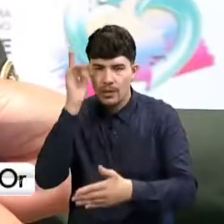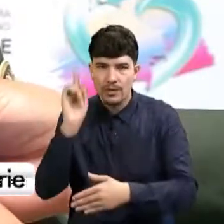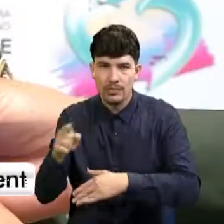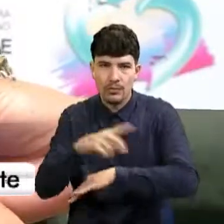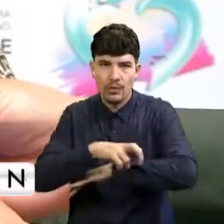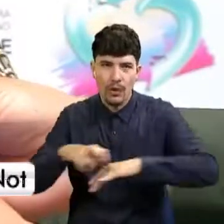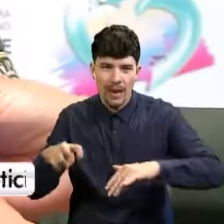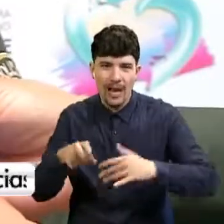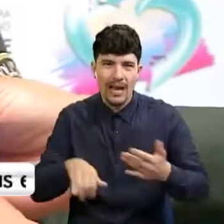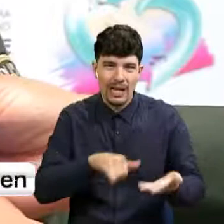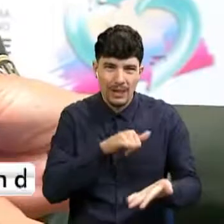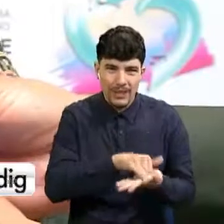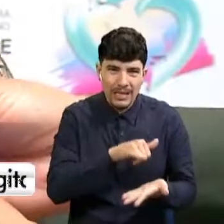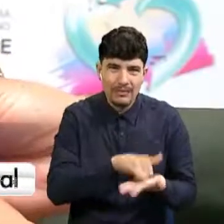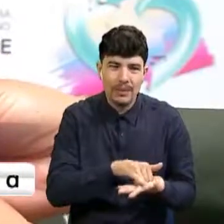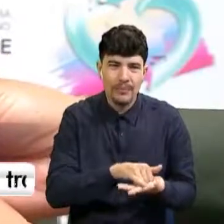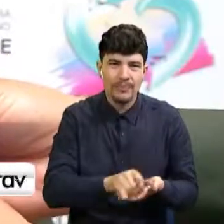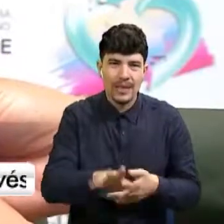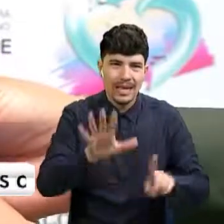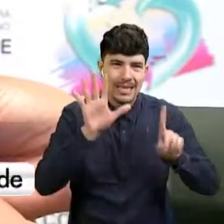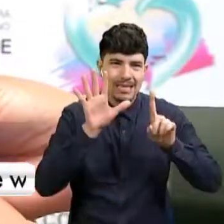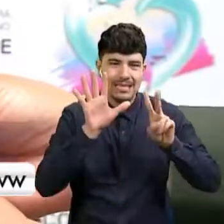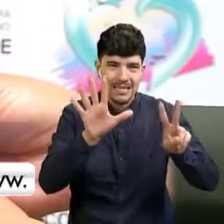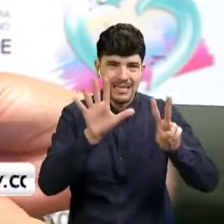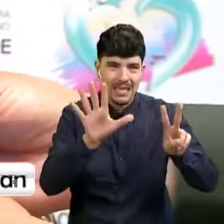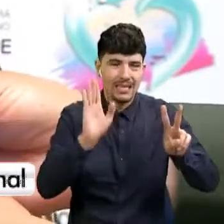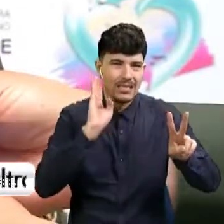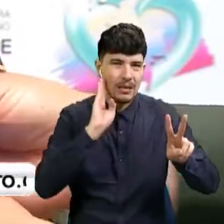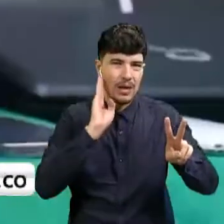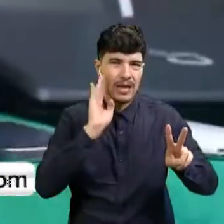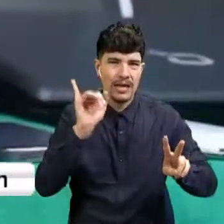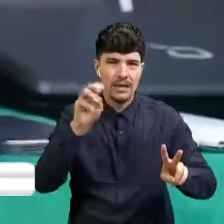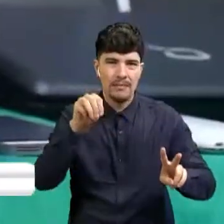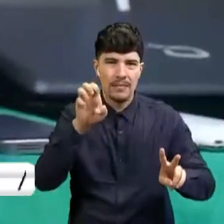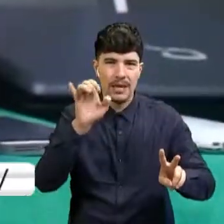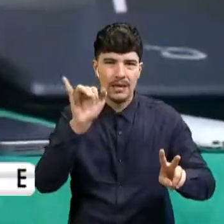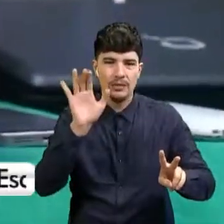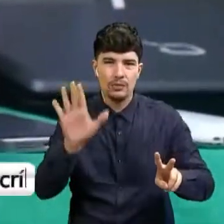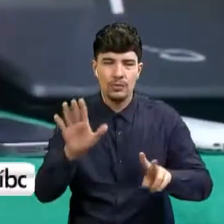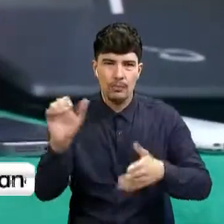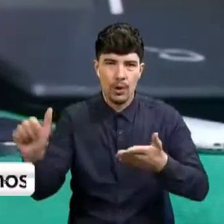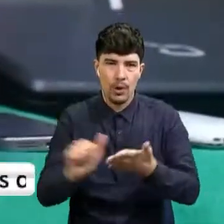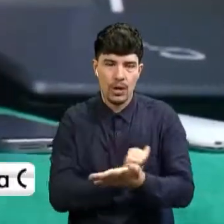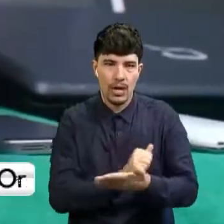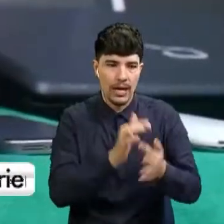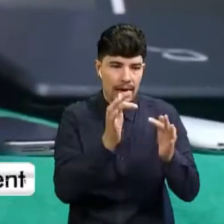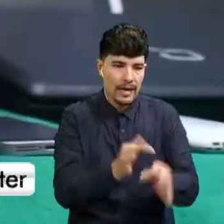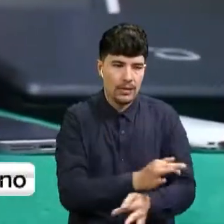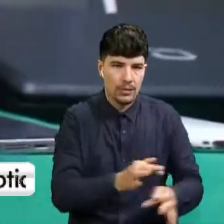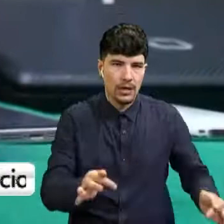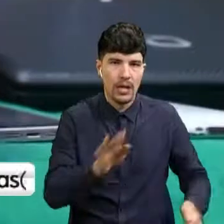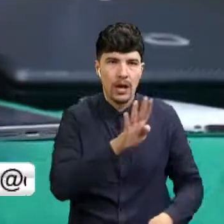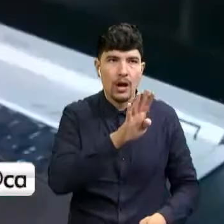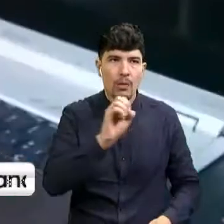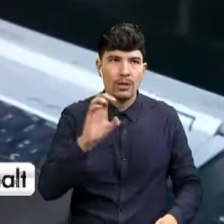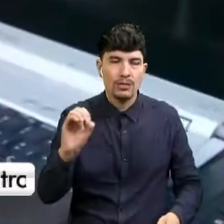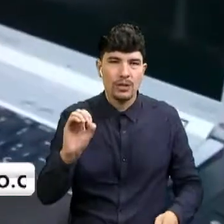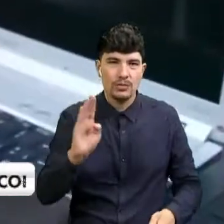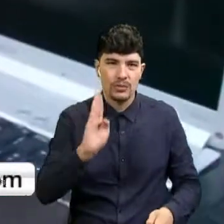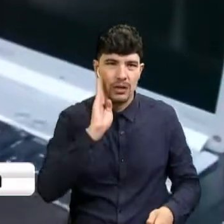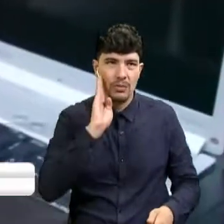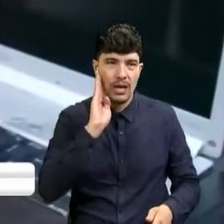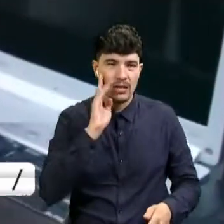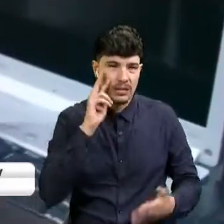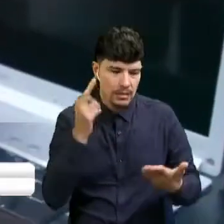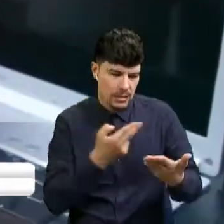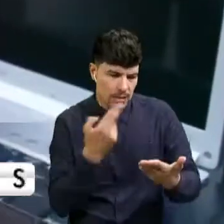asimismo siete celulares con email borrado en total se realizaron 400 aparatos dentro de los